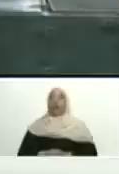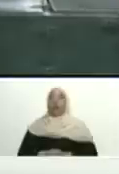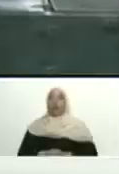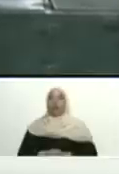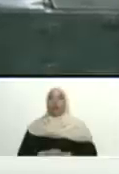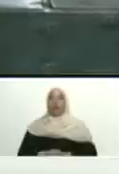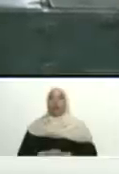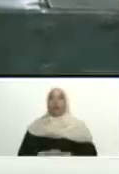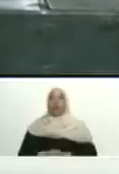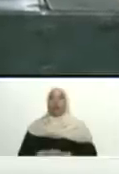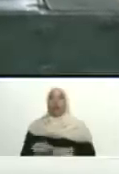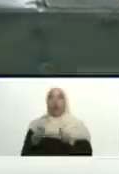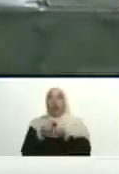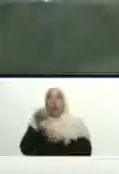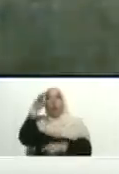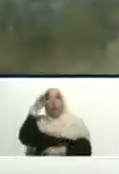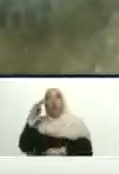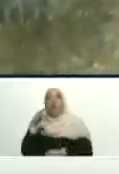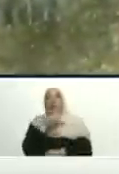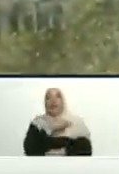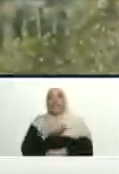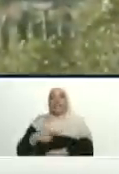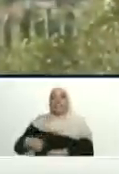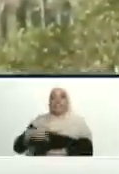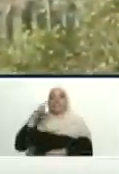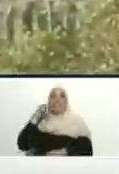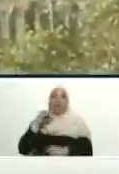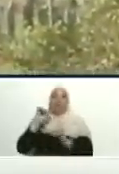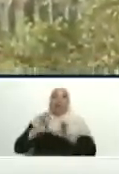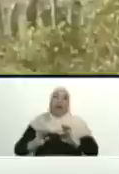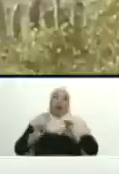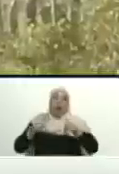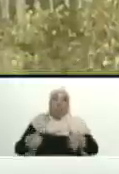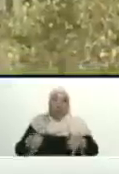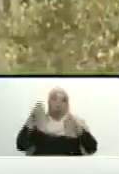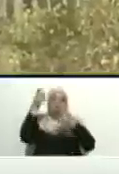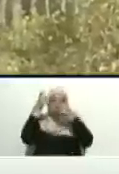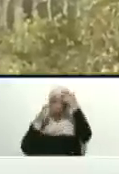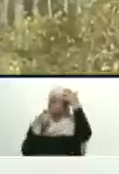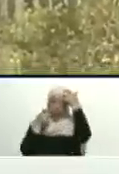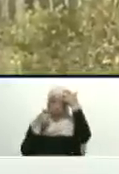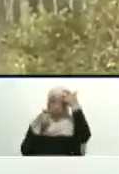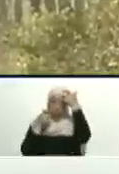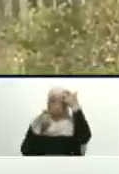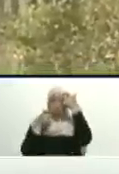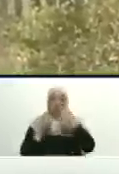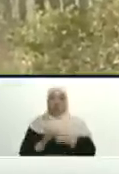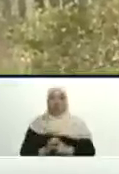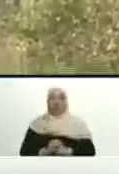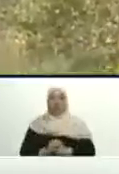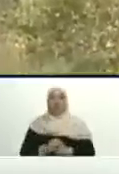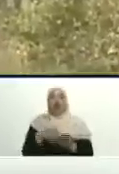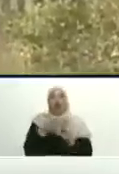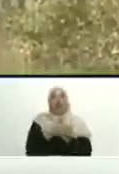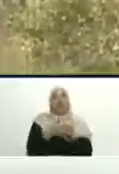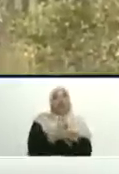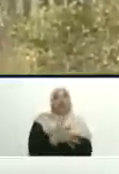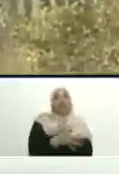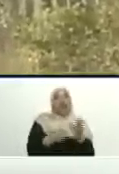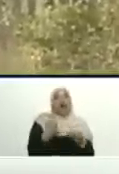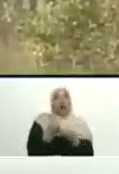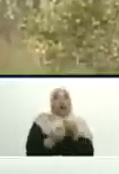con la doctrina militar bolivariana fundada por el comandante Chávez, con el concepto estratégico operacional,